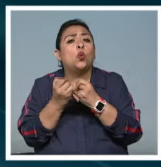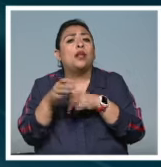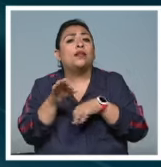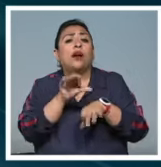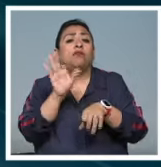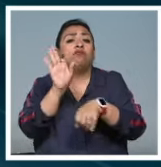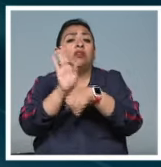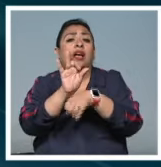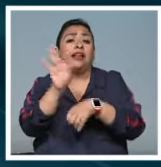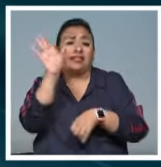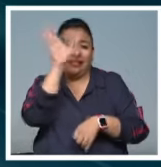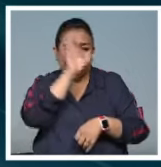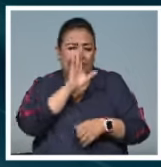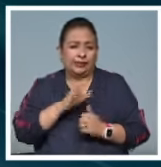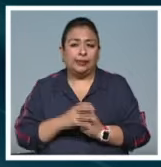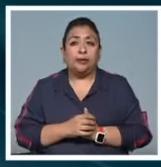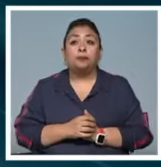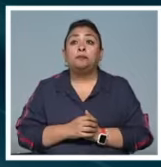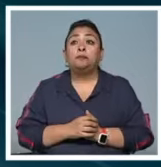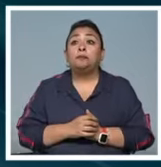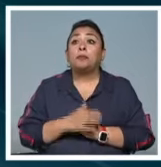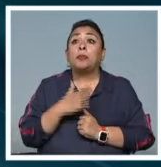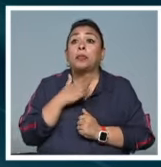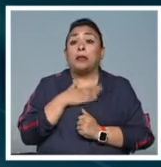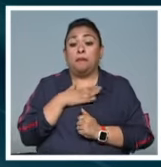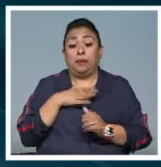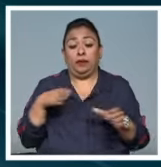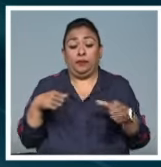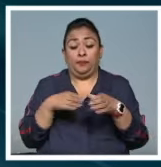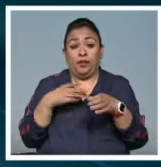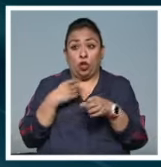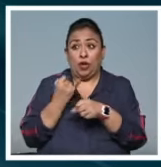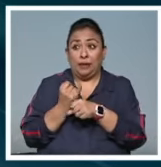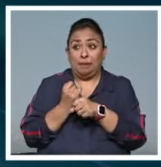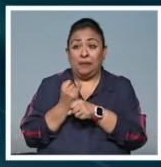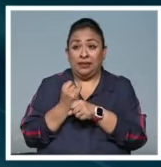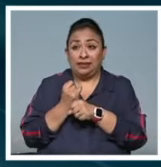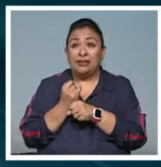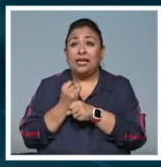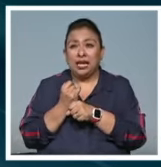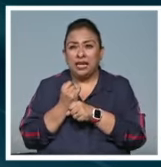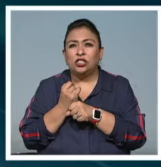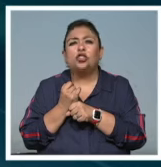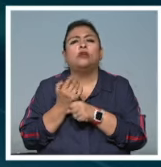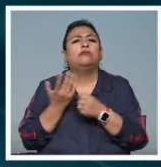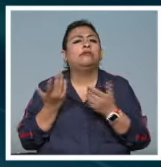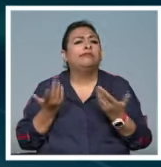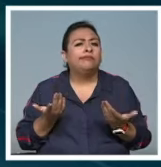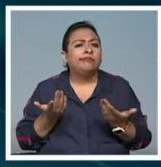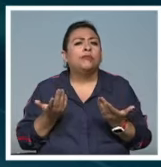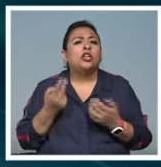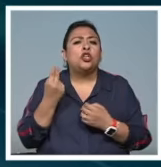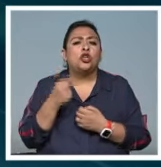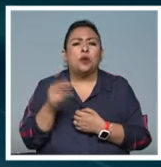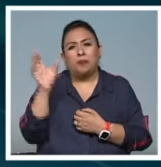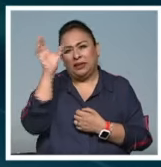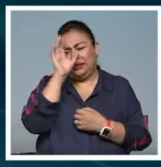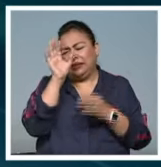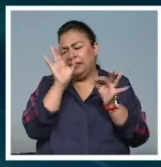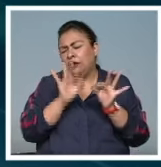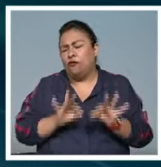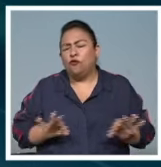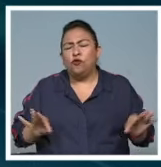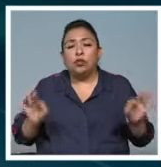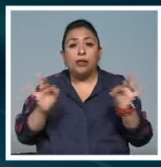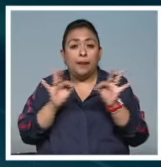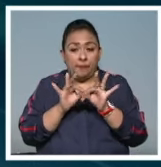en favor de la ciencia. Mi área de investigación es lo que llamamos la ciencia fundamental, es decir,